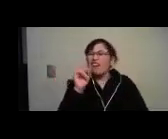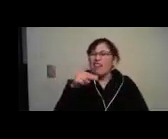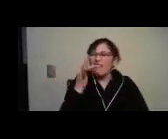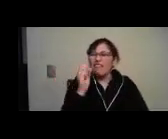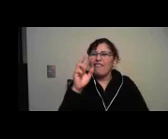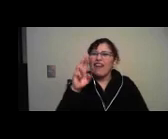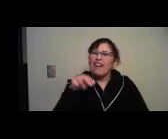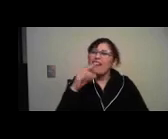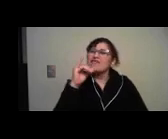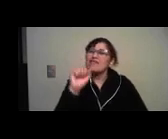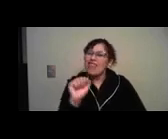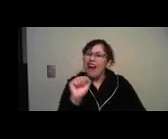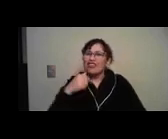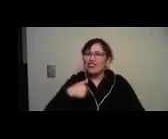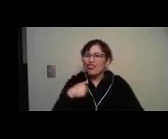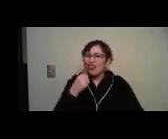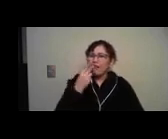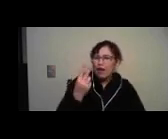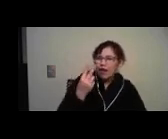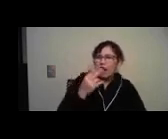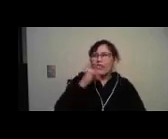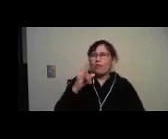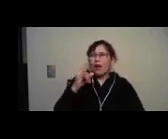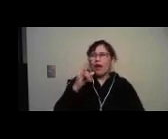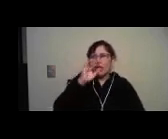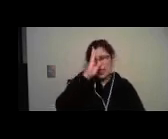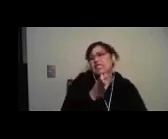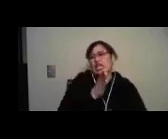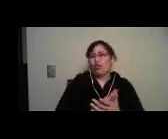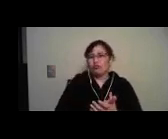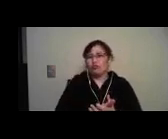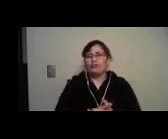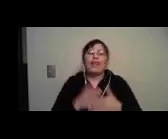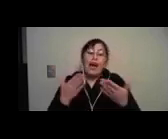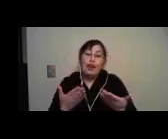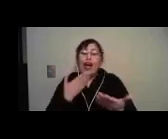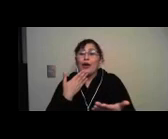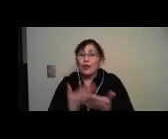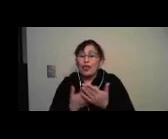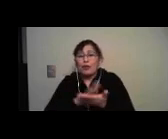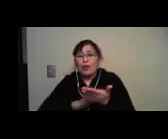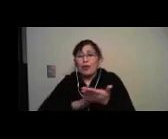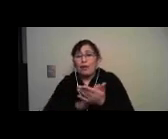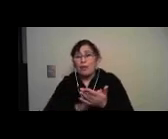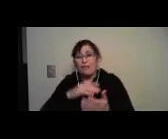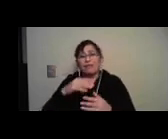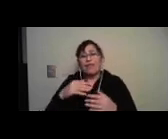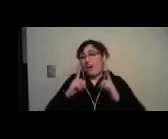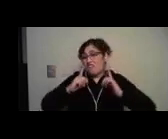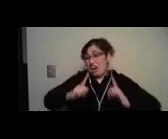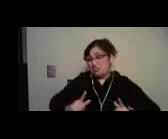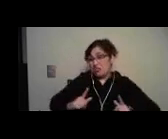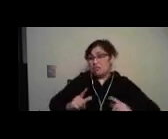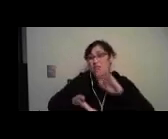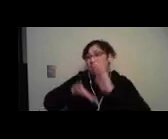que uno ve, por ejemplo, ¿ya? El mismo razonamiento uno hace a veces cuando está de vacaciones y, por ejemplo, quiere ir a la playa, o va a salir